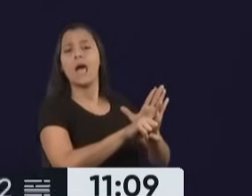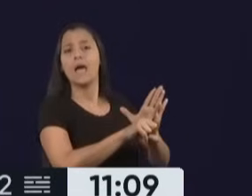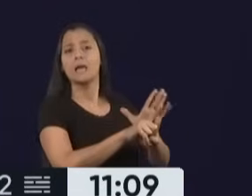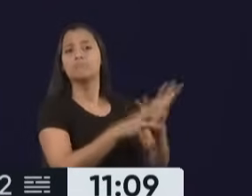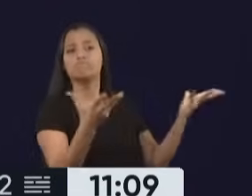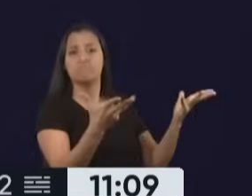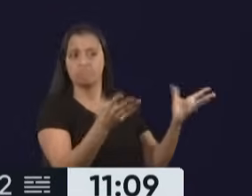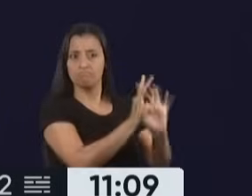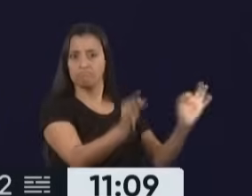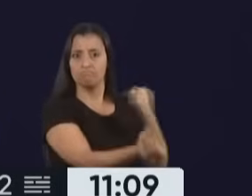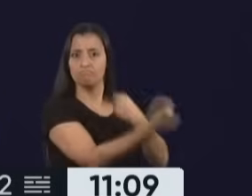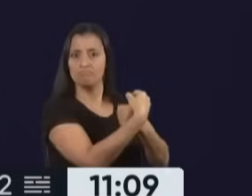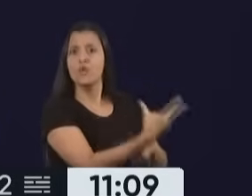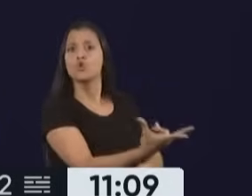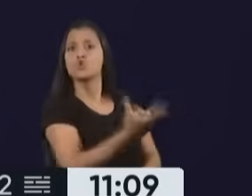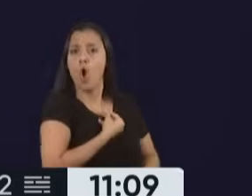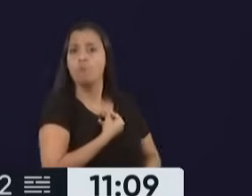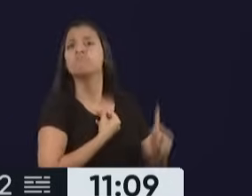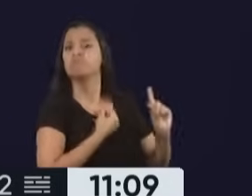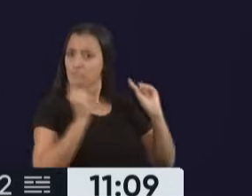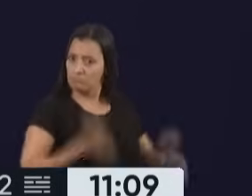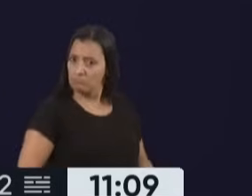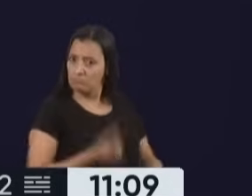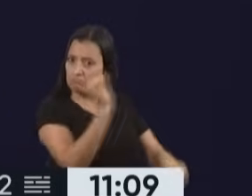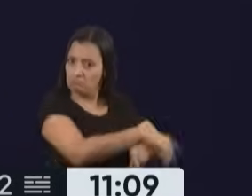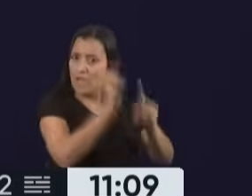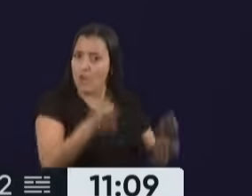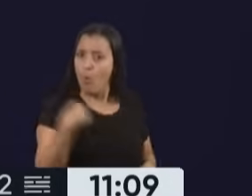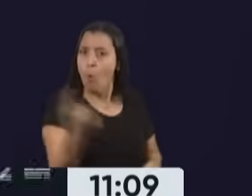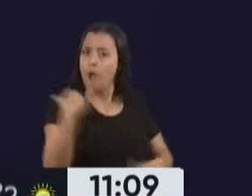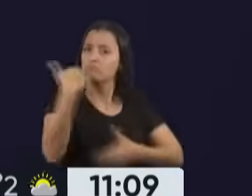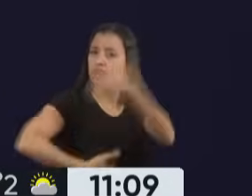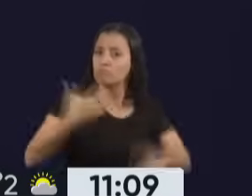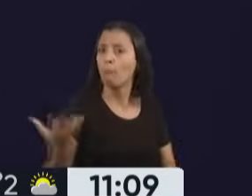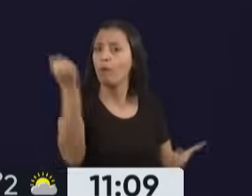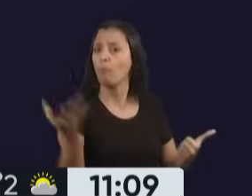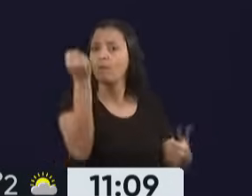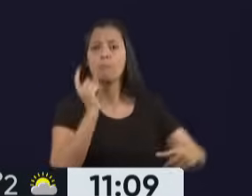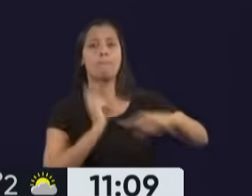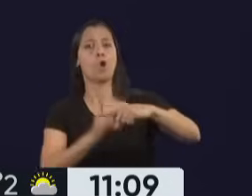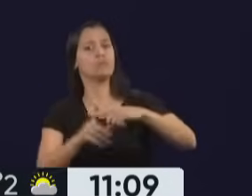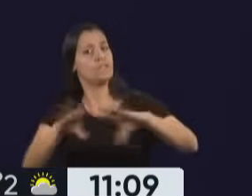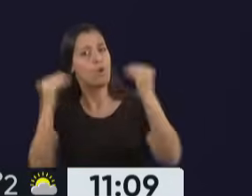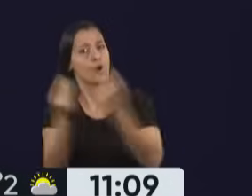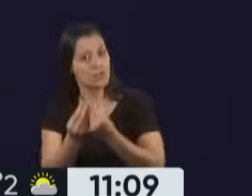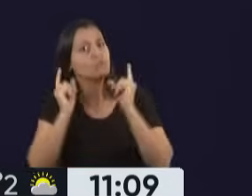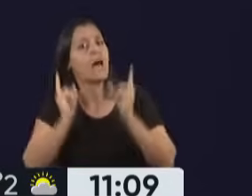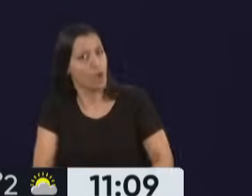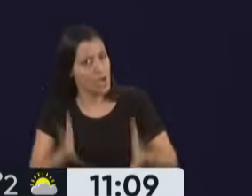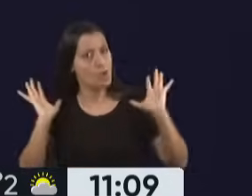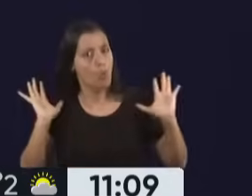este gobierno, aún así los resultados han sido excelentes y, por